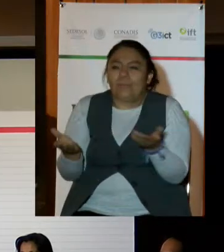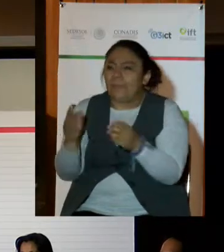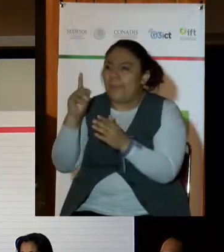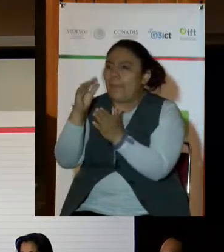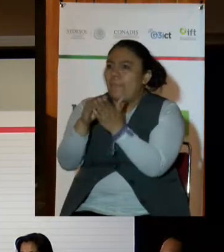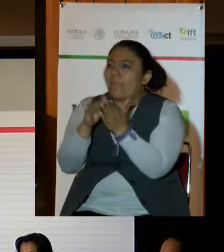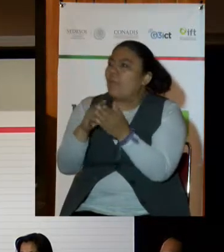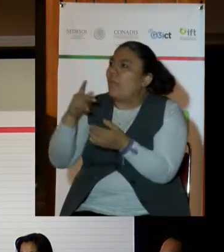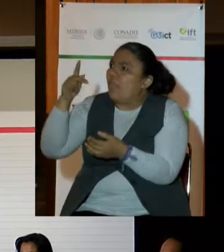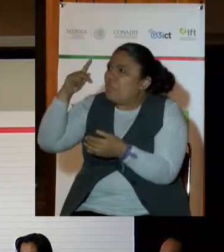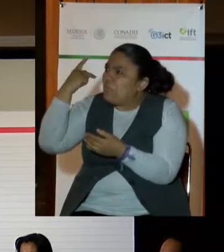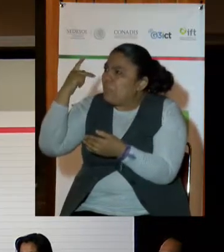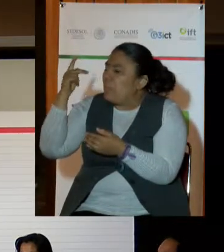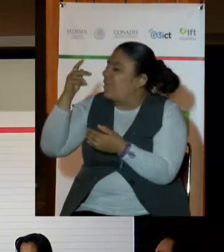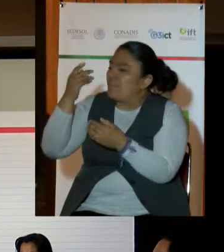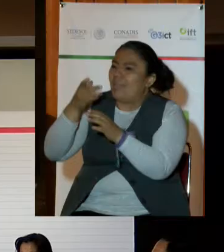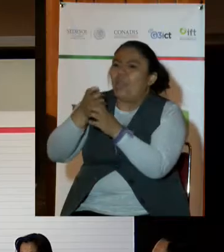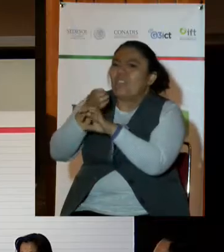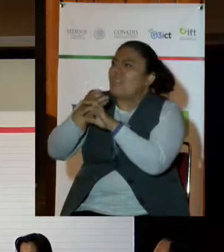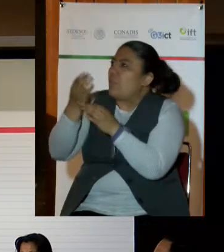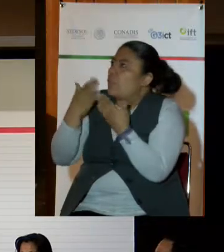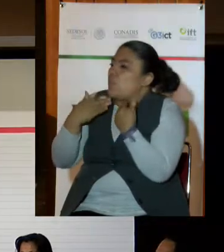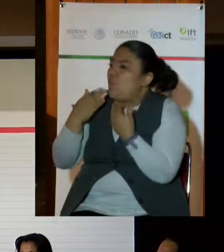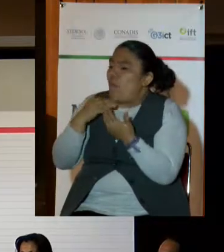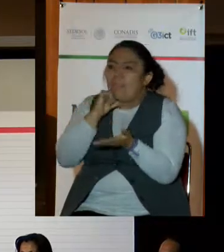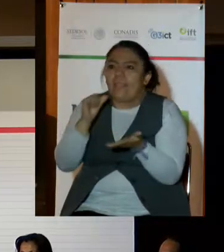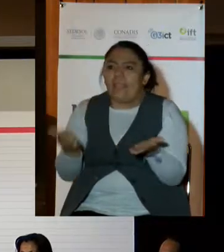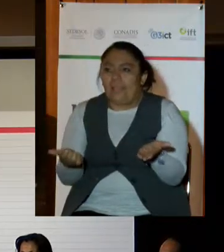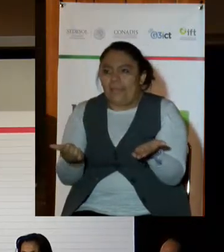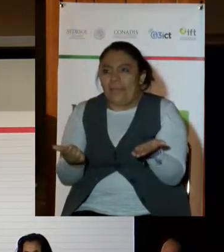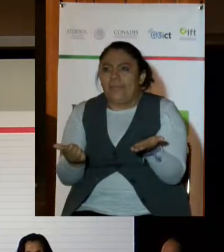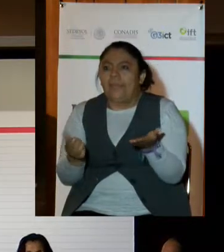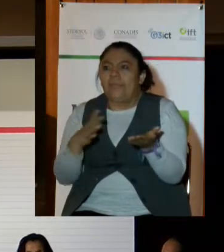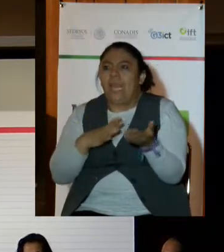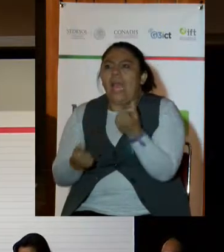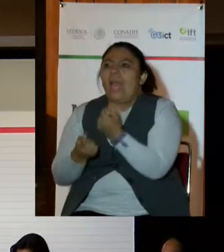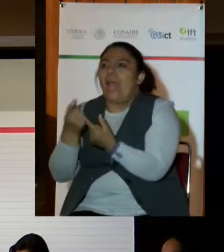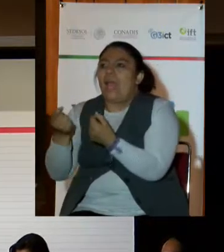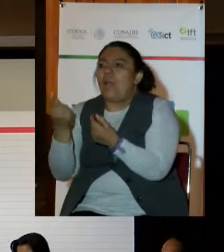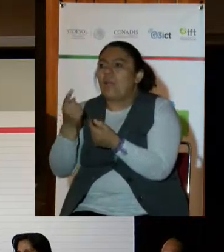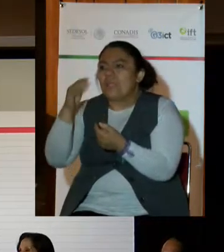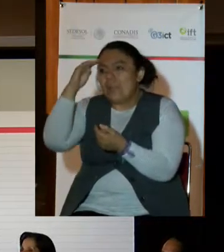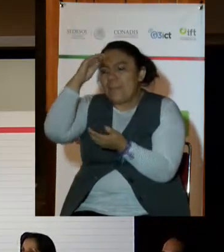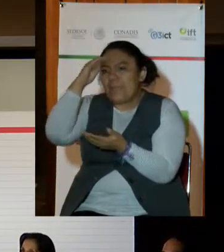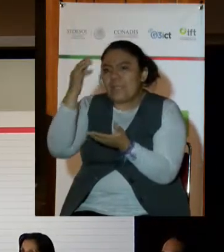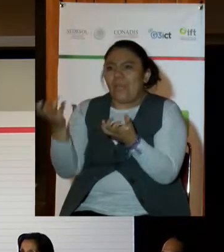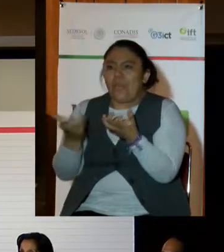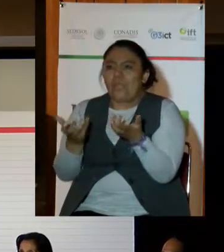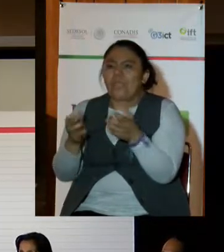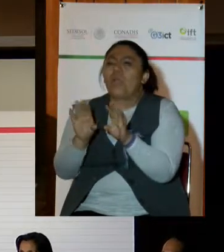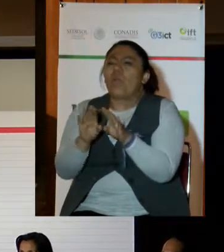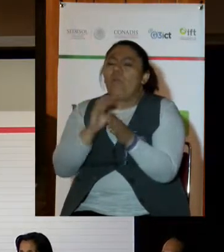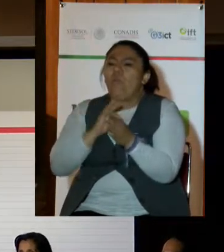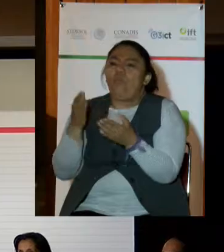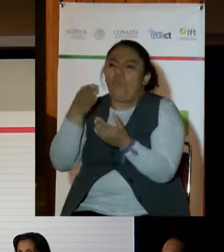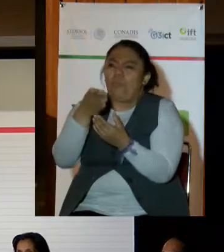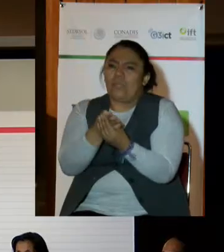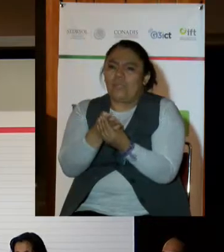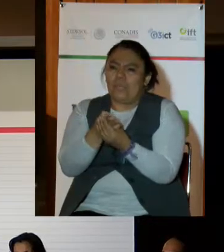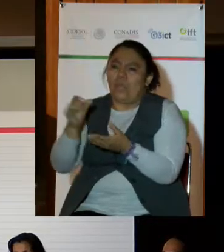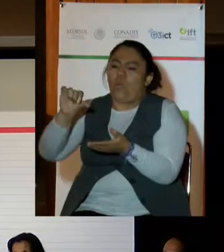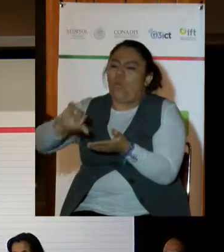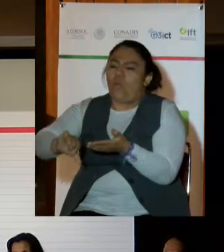accesar, no desde la Ciudad de México, o sea, porque la verdad es que aquí pasan muchas cosas, ¿no? Esta semana es una locura, hay 100,000 eventos